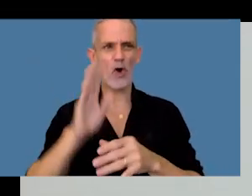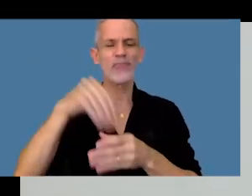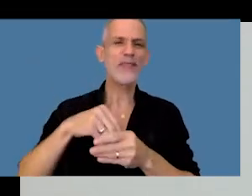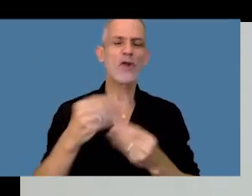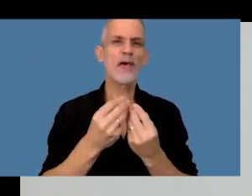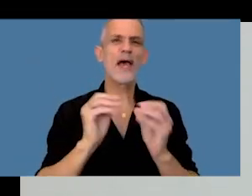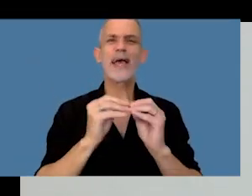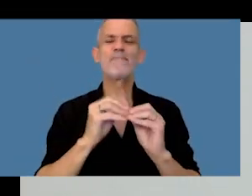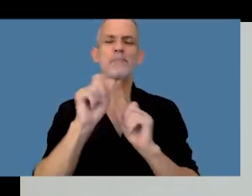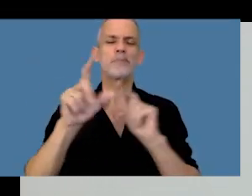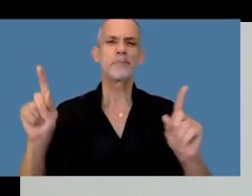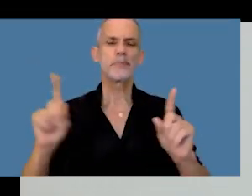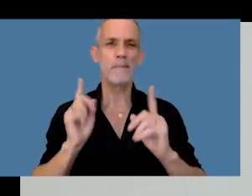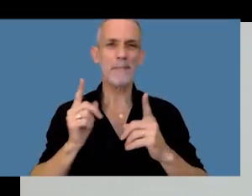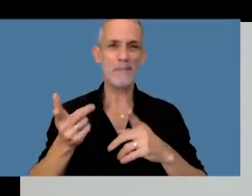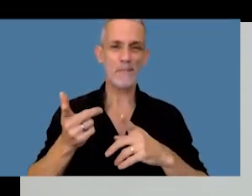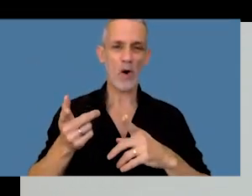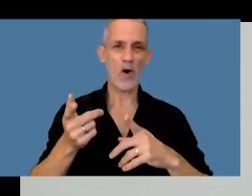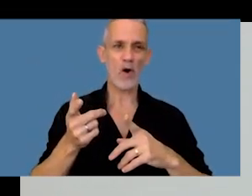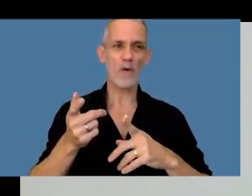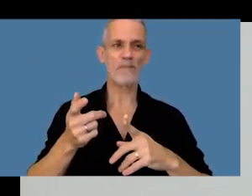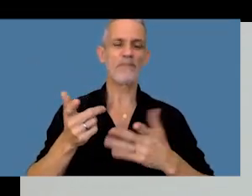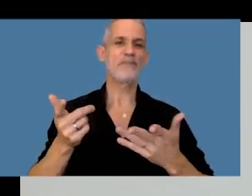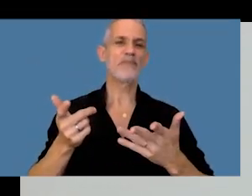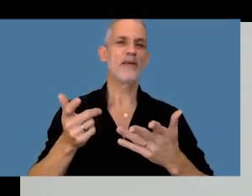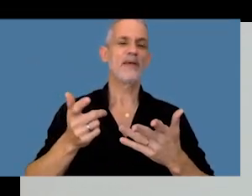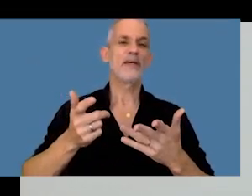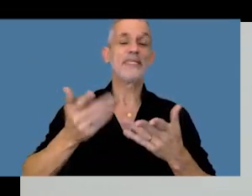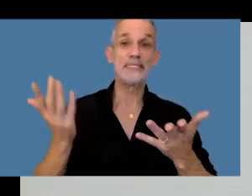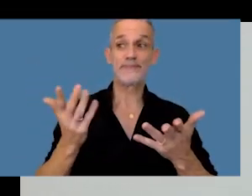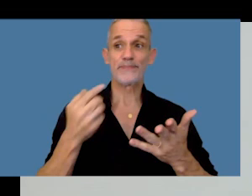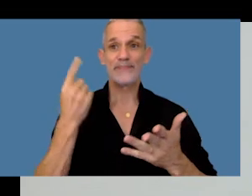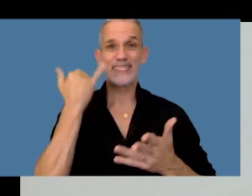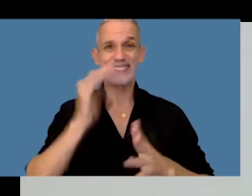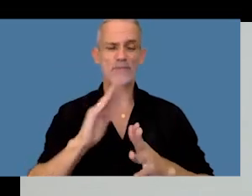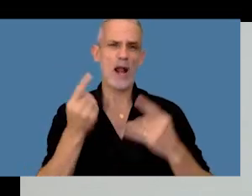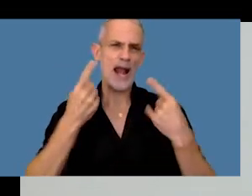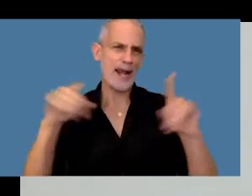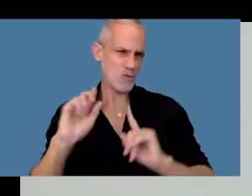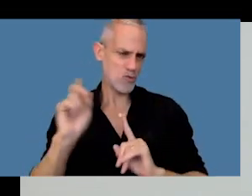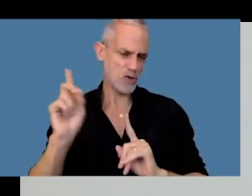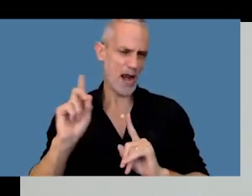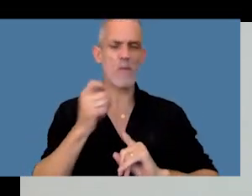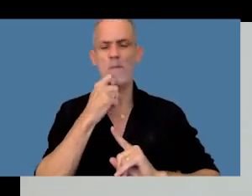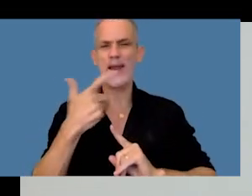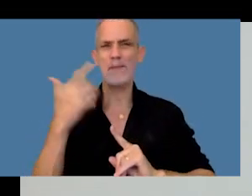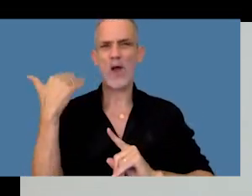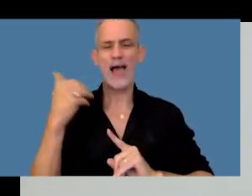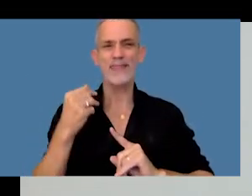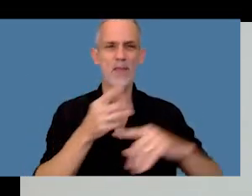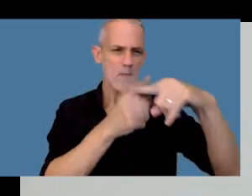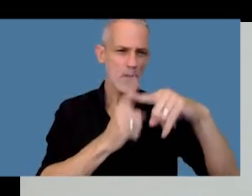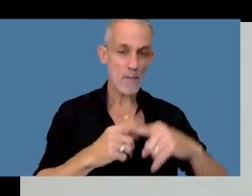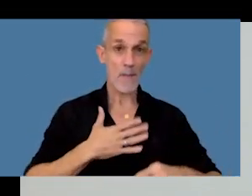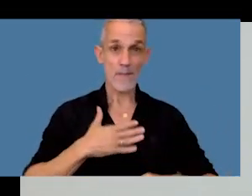casos, o sea, los mismos, dentro de casos, ¿no? Que bueno, no estamos haciendo nada raro, de cuando tuvimos que liquidar